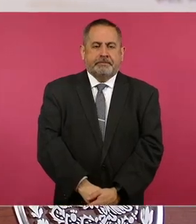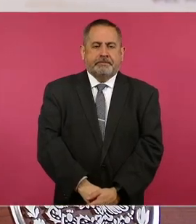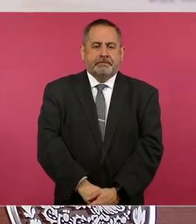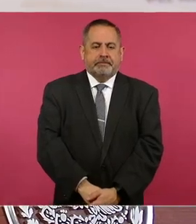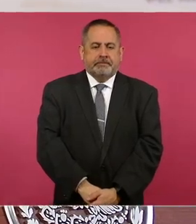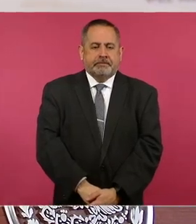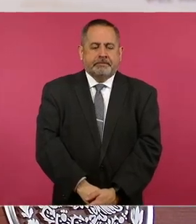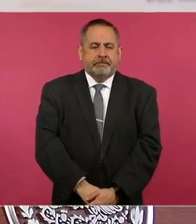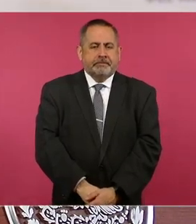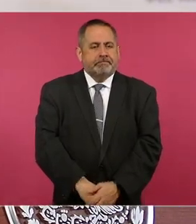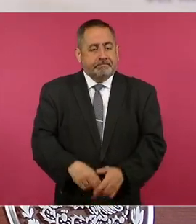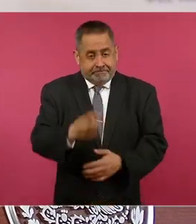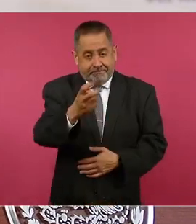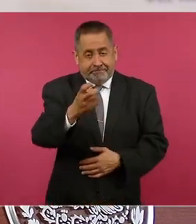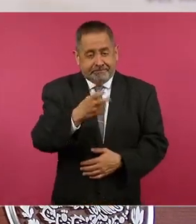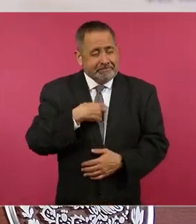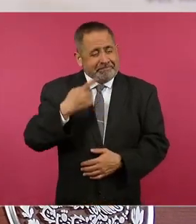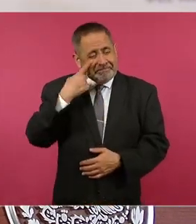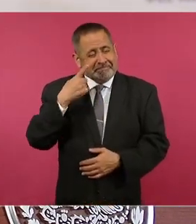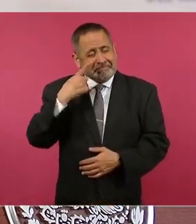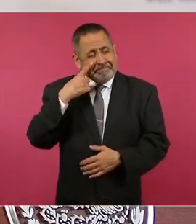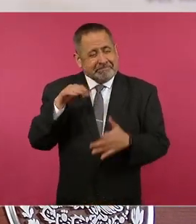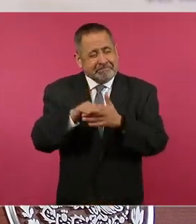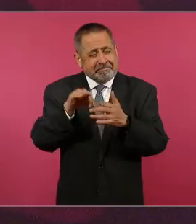frecuente eso en la historia